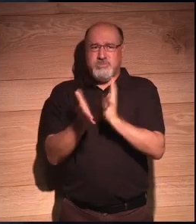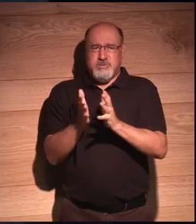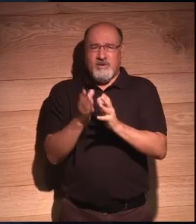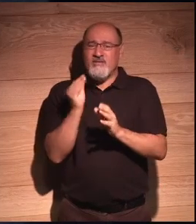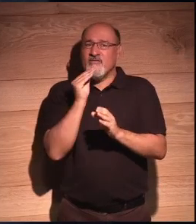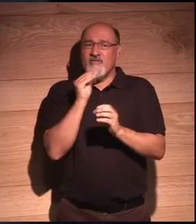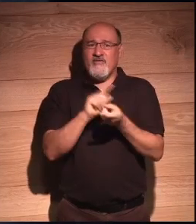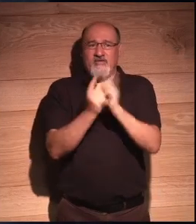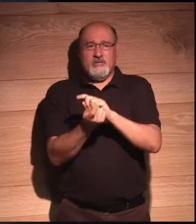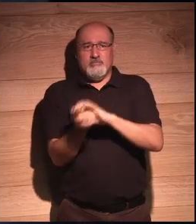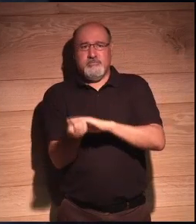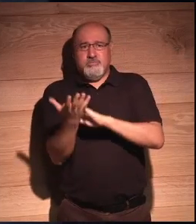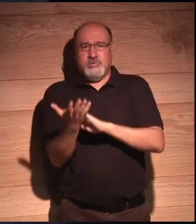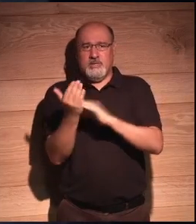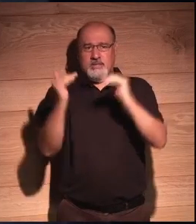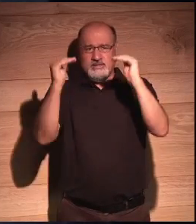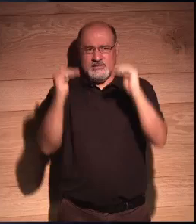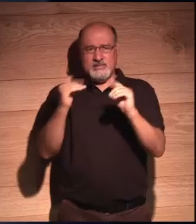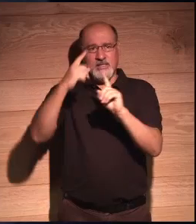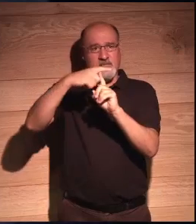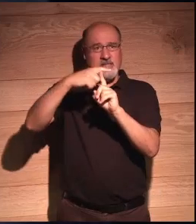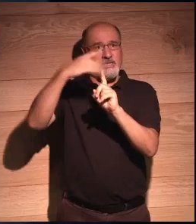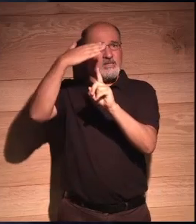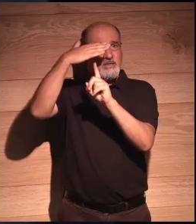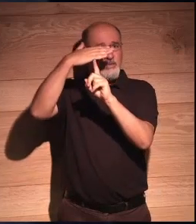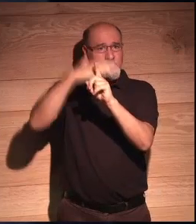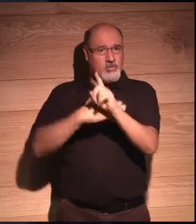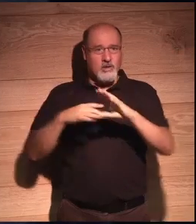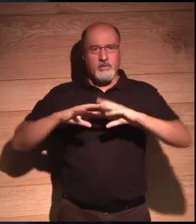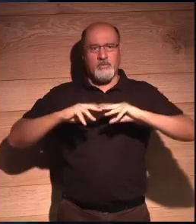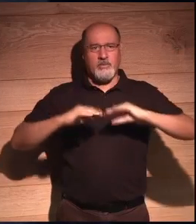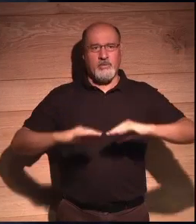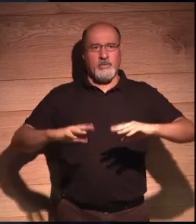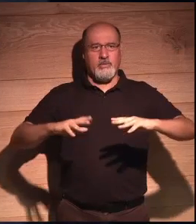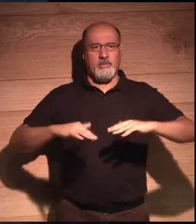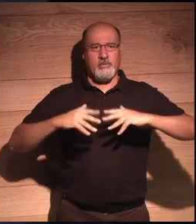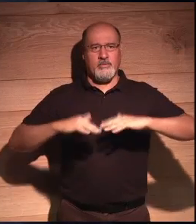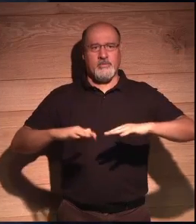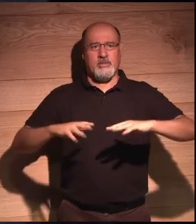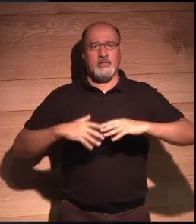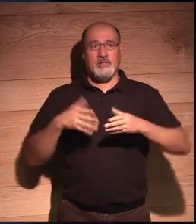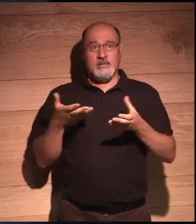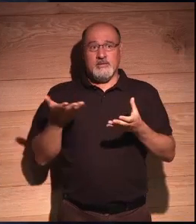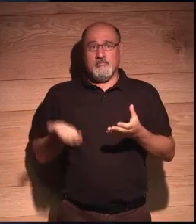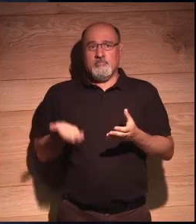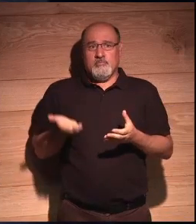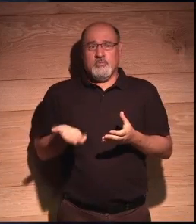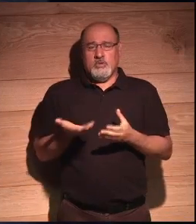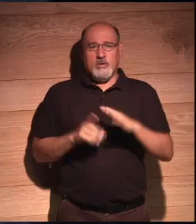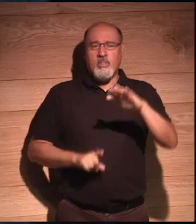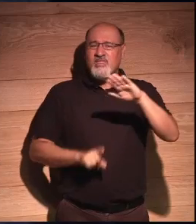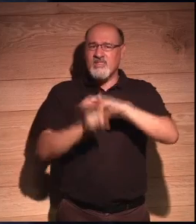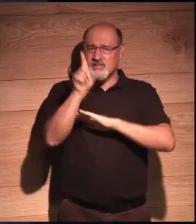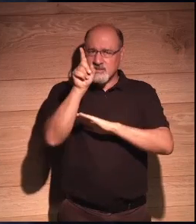muy especiales cuando se pone a bajísimas temperaturas, que es la superfluidez. Y es un elemento fundamental para muchos